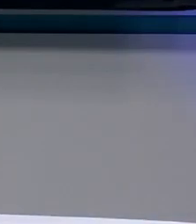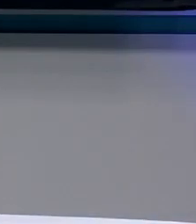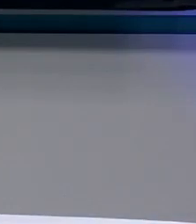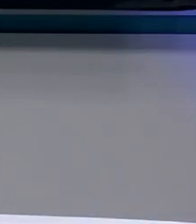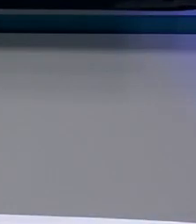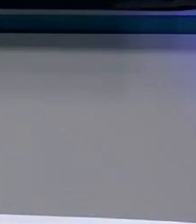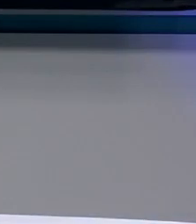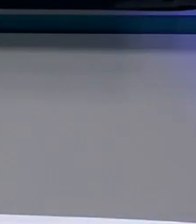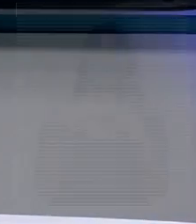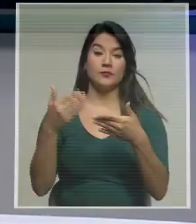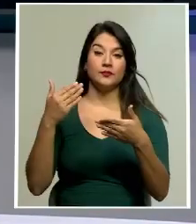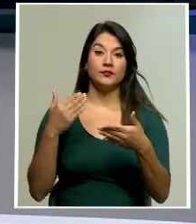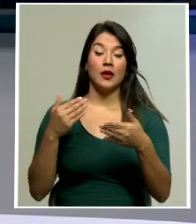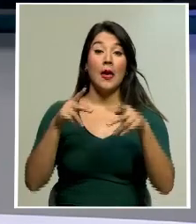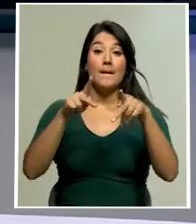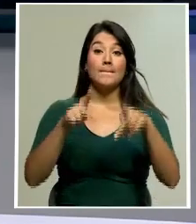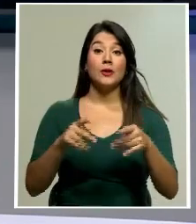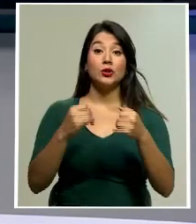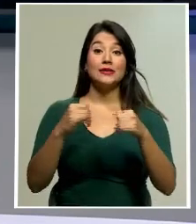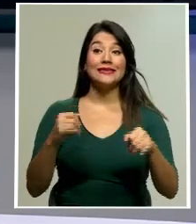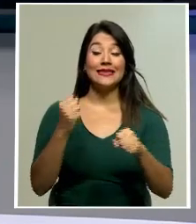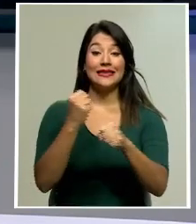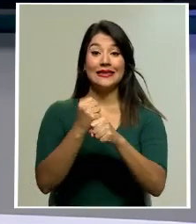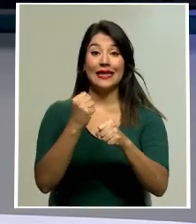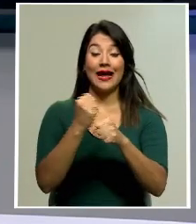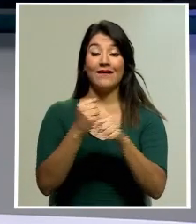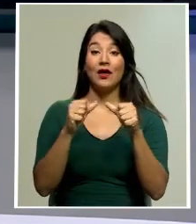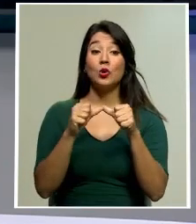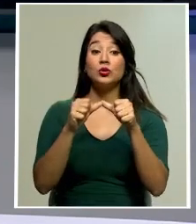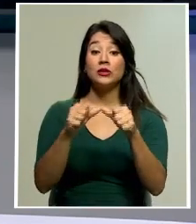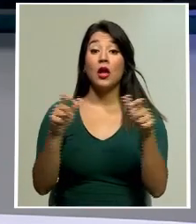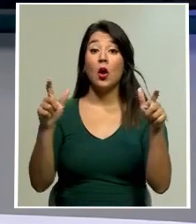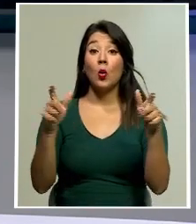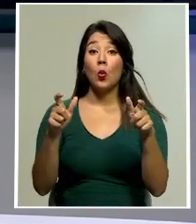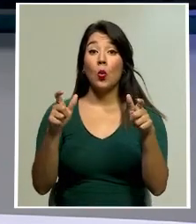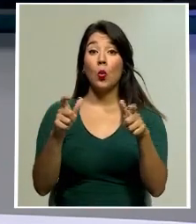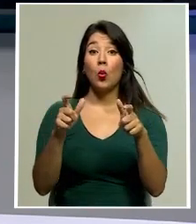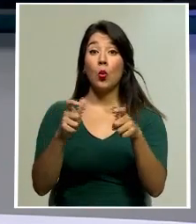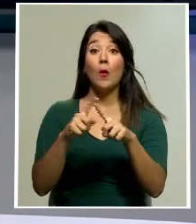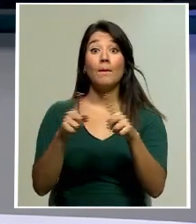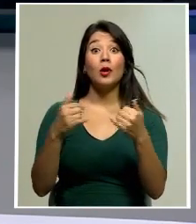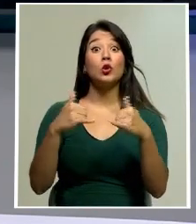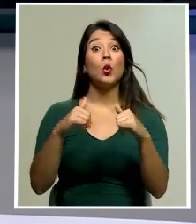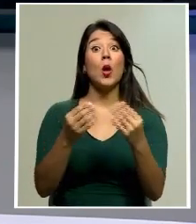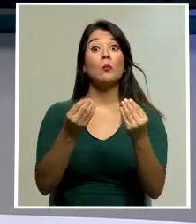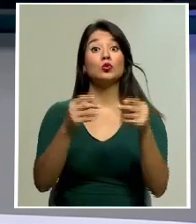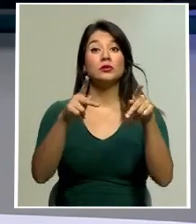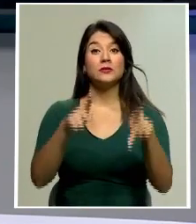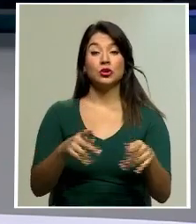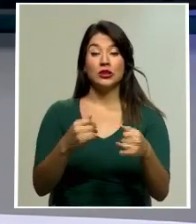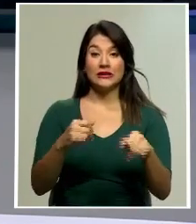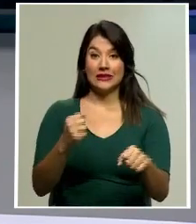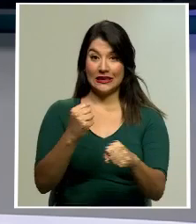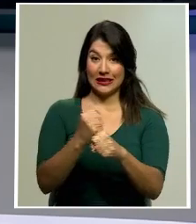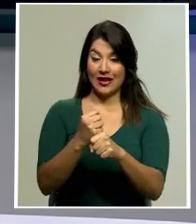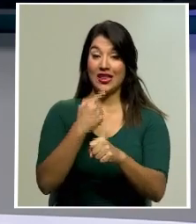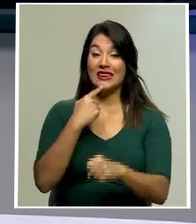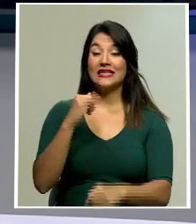hace algunos minutos, el desempleo en el país sigue con tendencia a la baja, pero aún en números altos. Según el INEC, se ubica